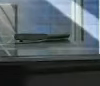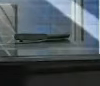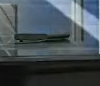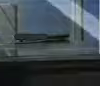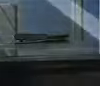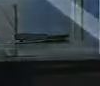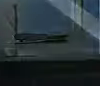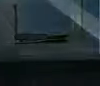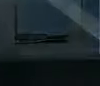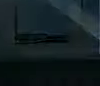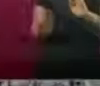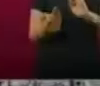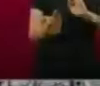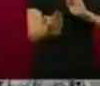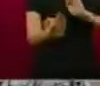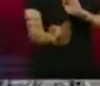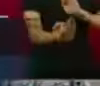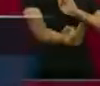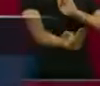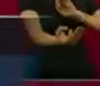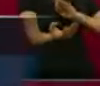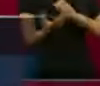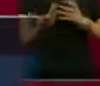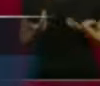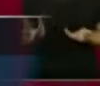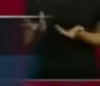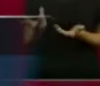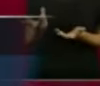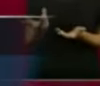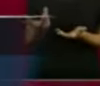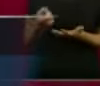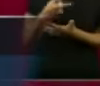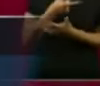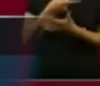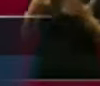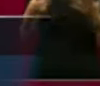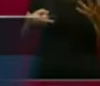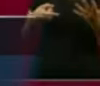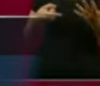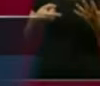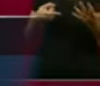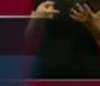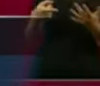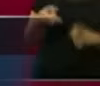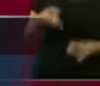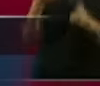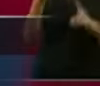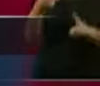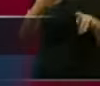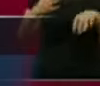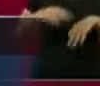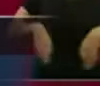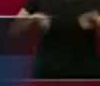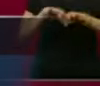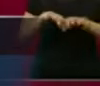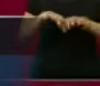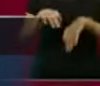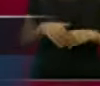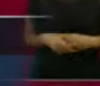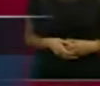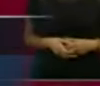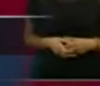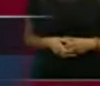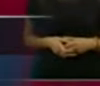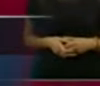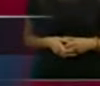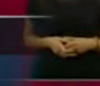Acompañado de integrantes del gabinete en Palacio Nacional, el titular del Ejecutivo dijo que su gobierno trabaja para